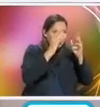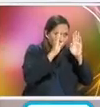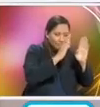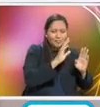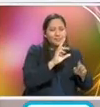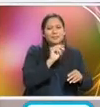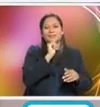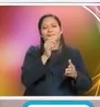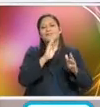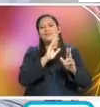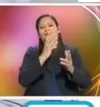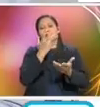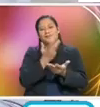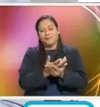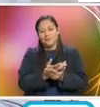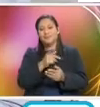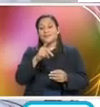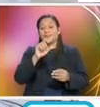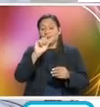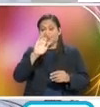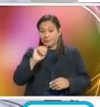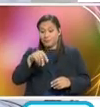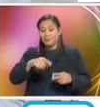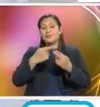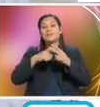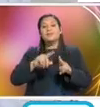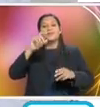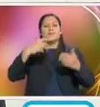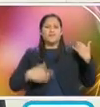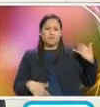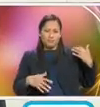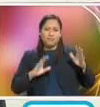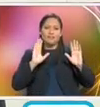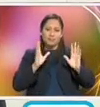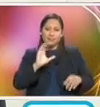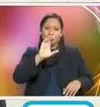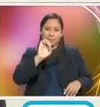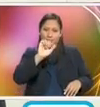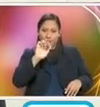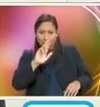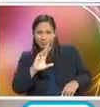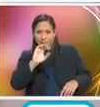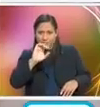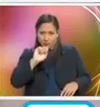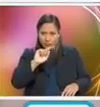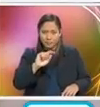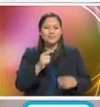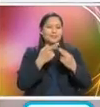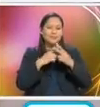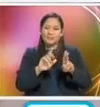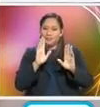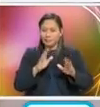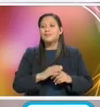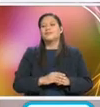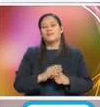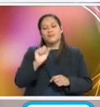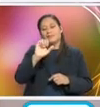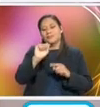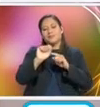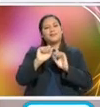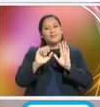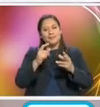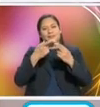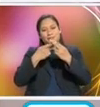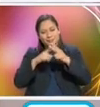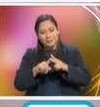llama. también empezaba el movimiento del rock en español en aquel entonces. Sí. Ya estaba César Costa, comenzaban, ¿verdad? Ujú. Sí, bueno, pues ya los 60 ya estaban por